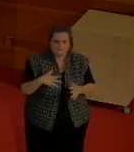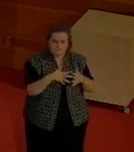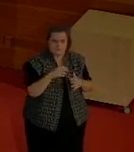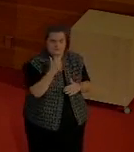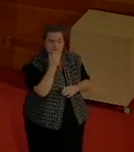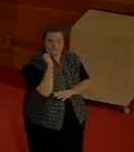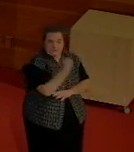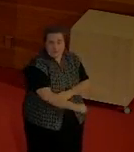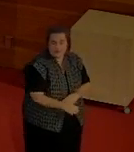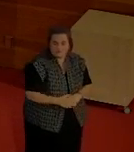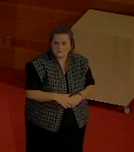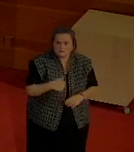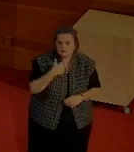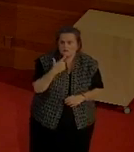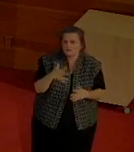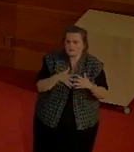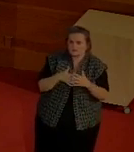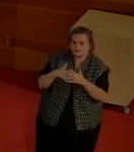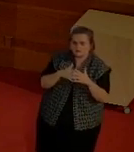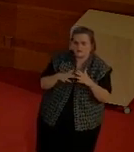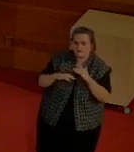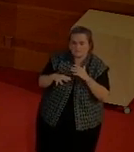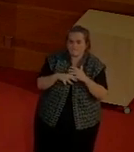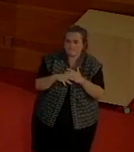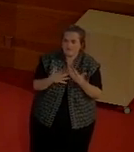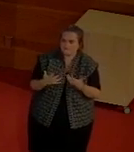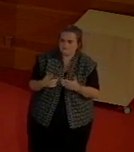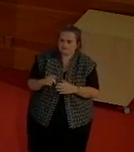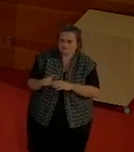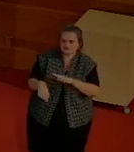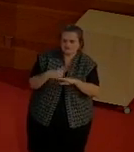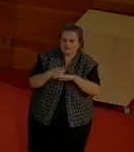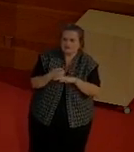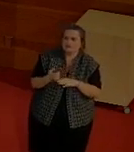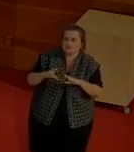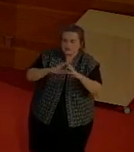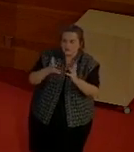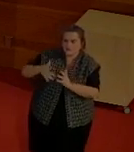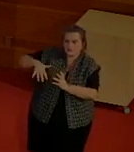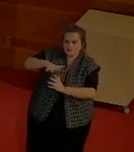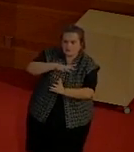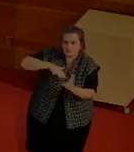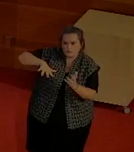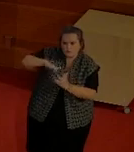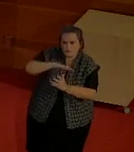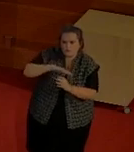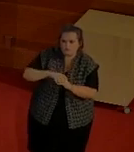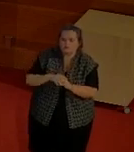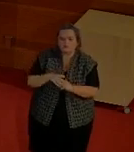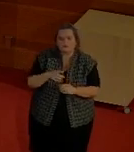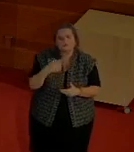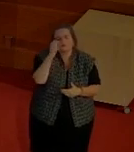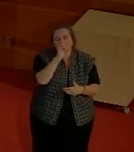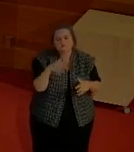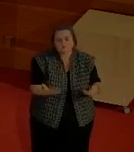Estados Unidos como comentas Es cierto que domina los mares y el espacio cómo lo cómo lo ves y luego